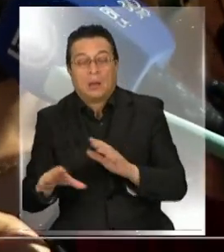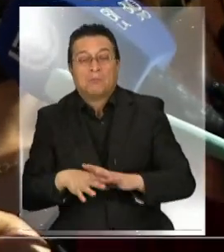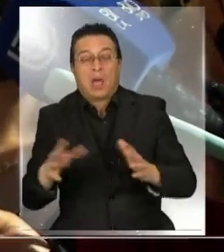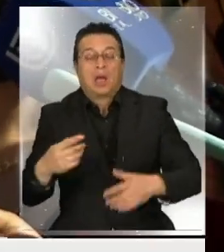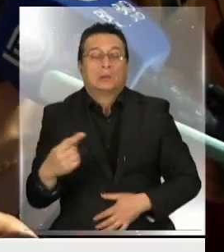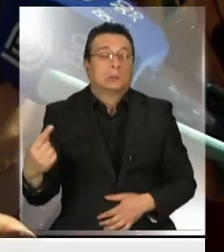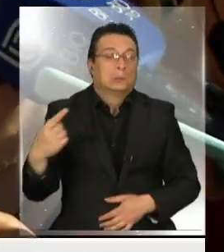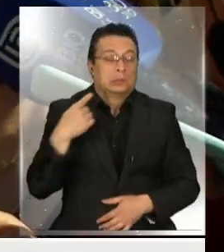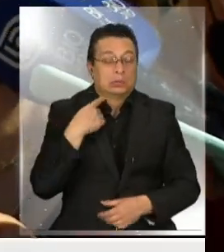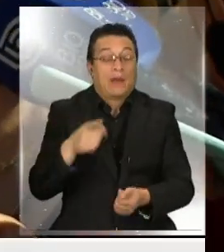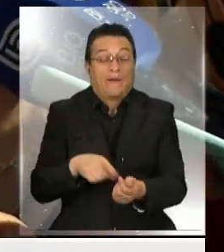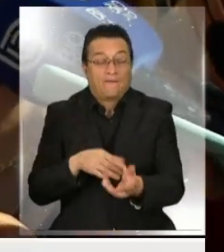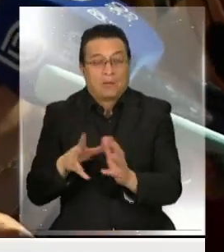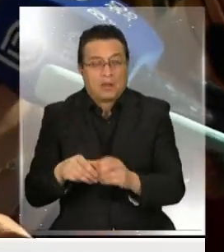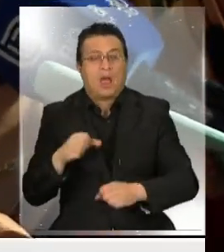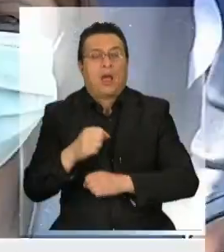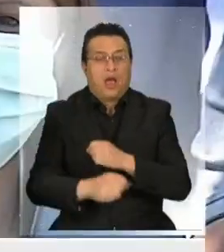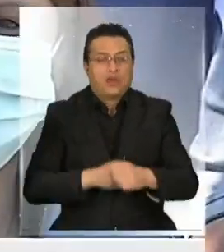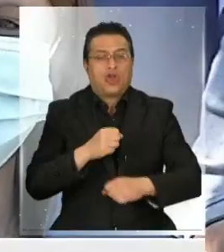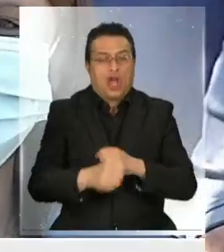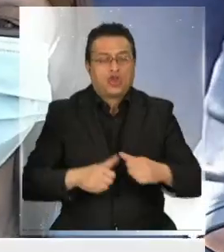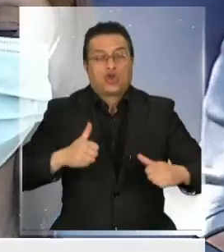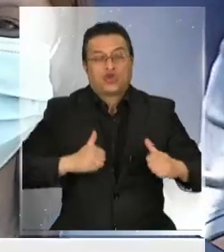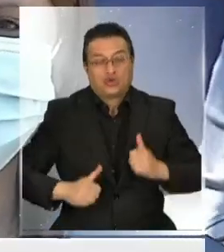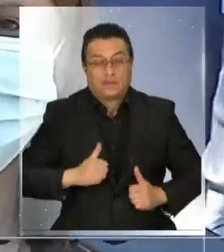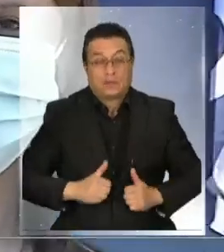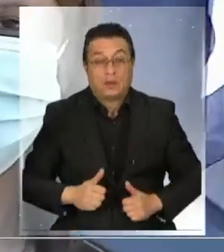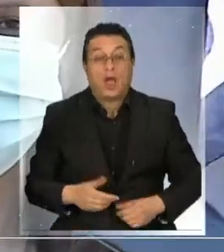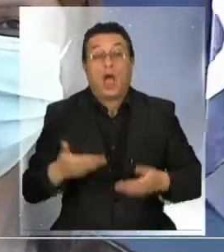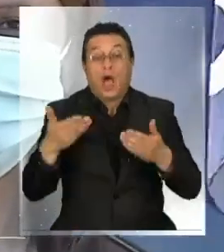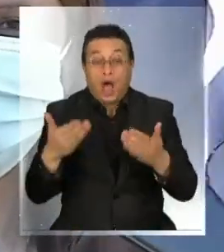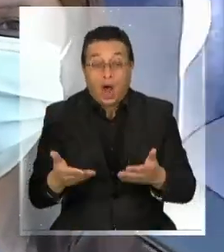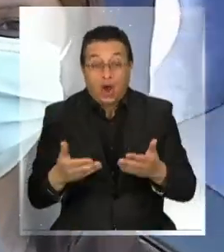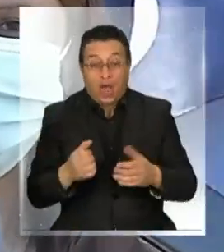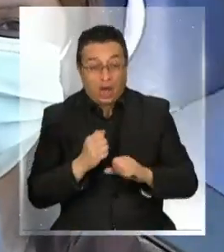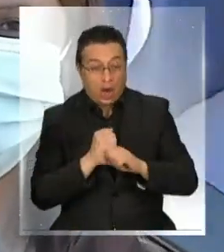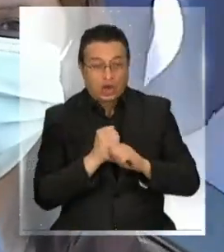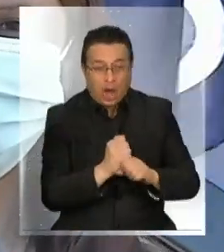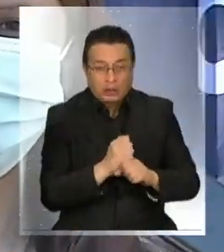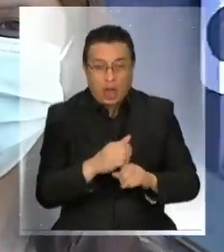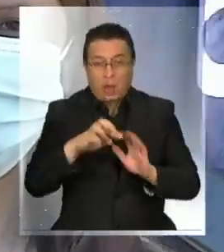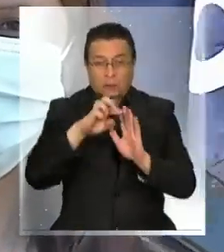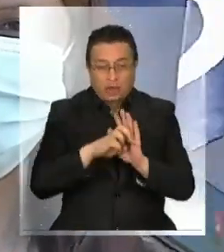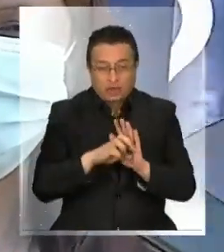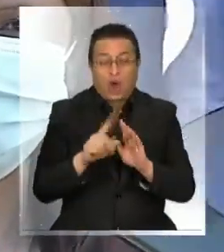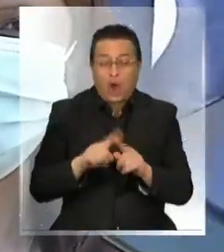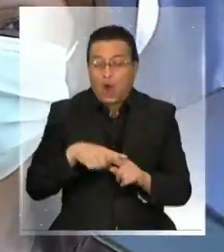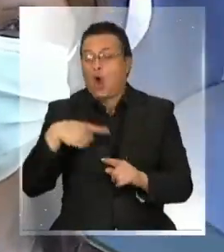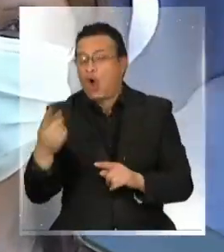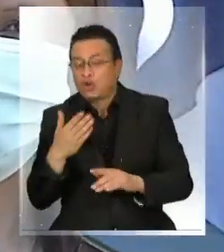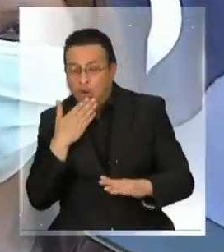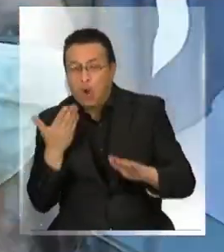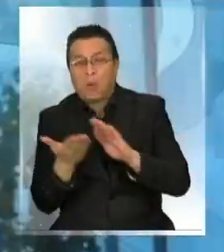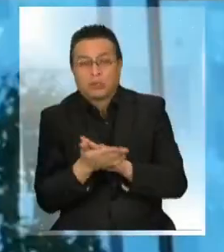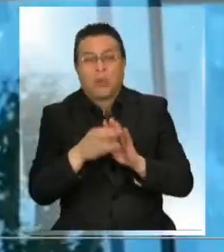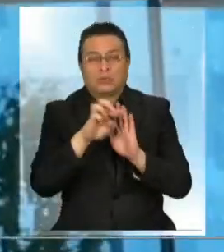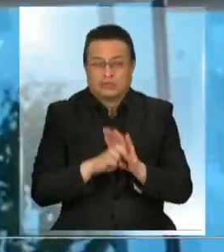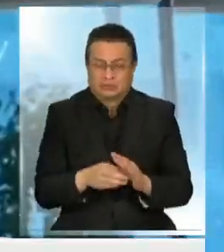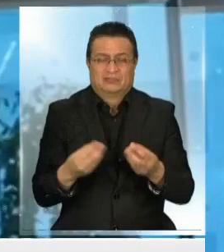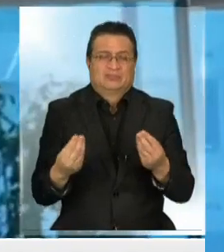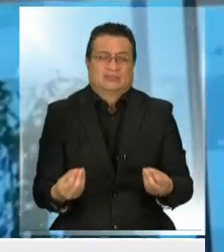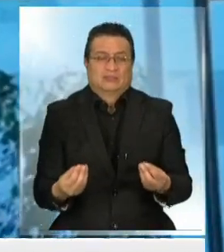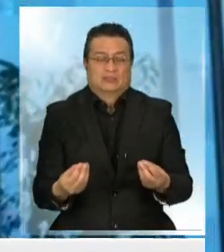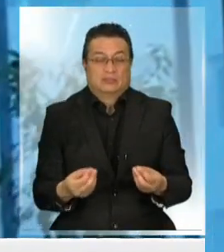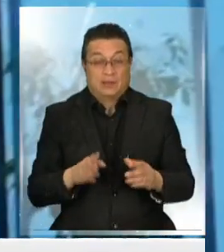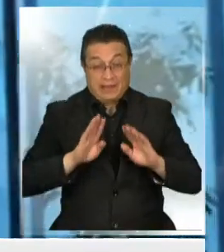agua fría a las familias que llevan tanto tiempo sufriendo. Ahora, en contra de su propio proyecto, propone otro proyecto. No ayuda. La candidata